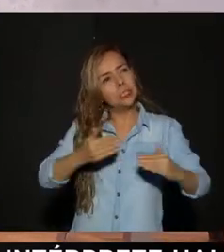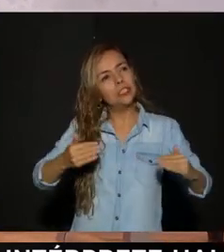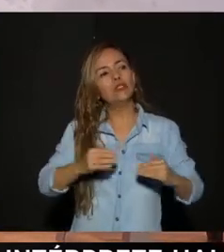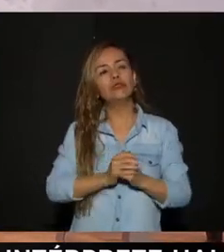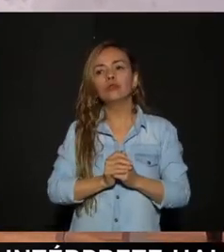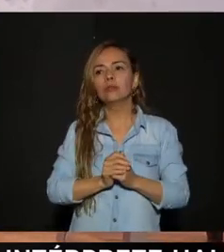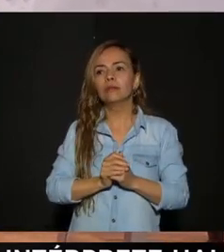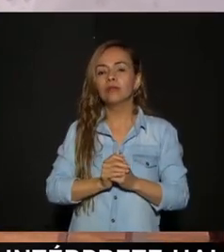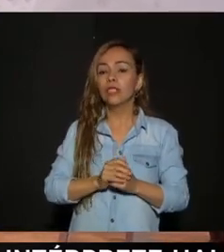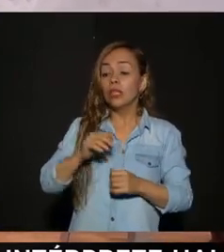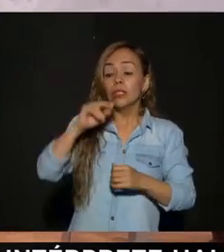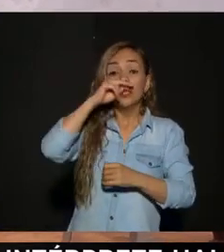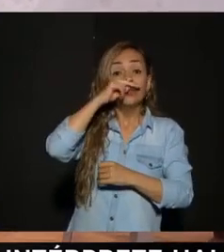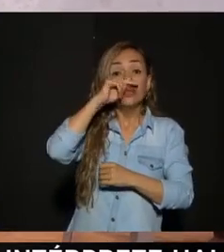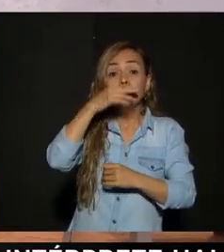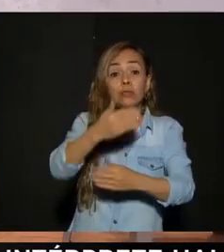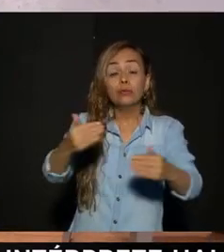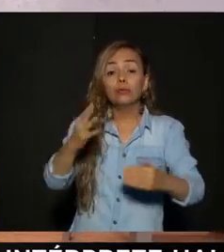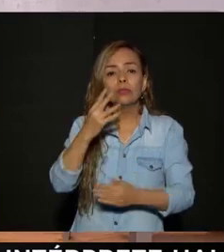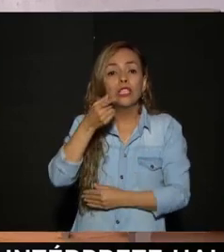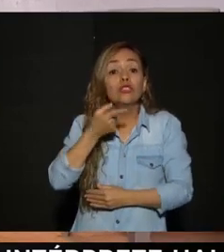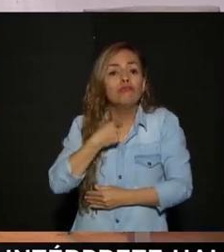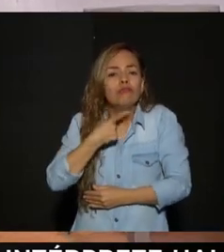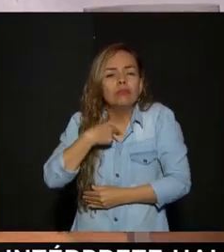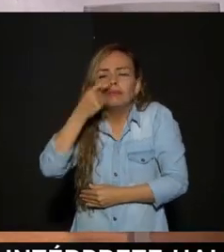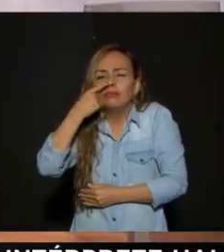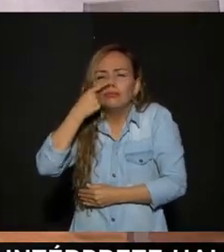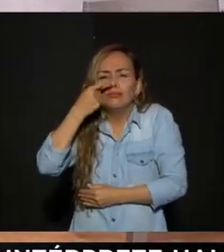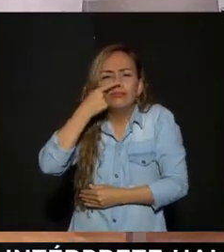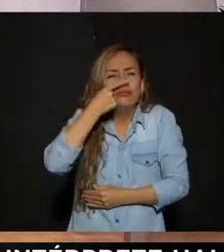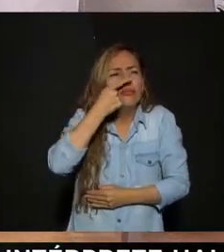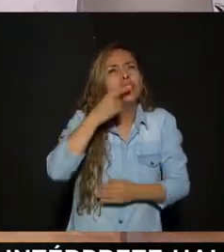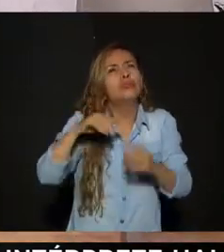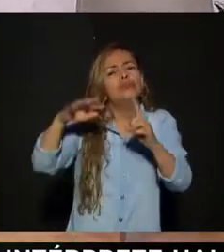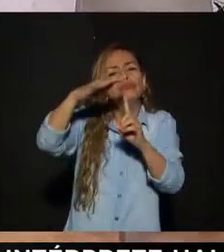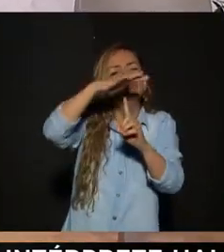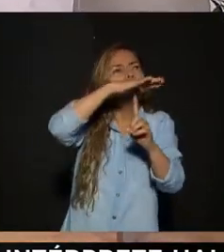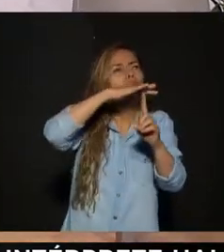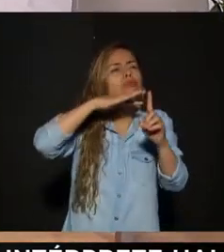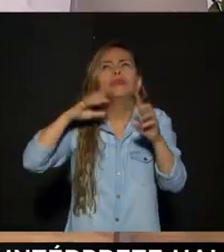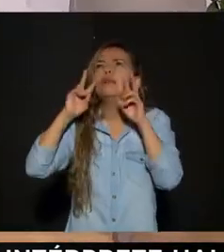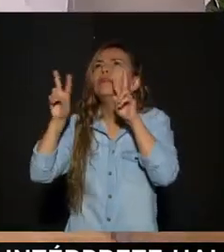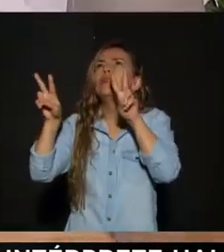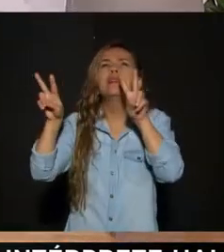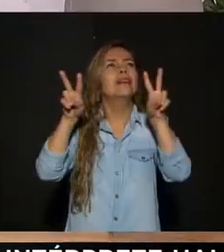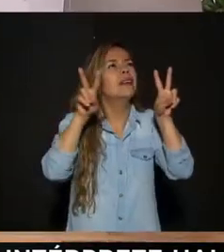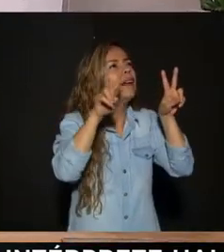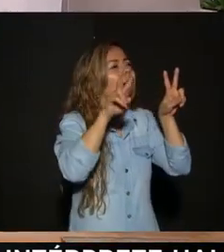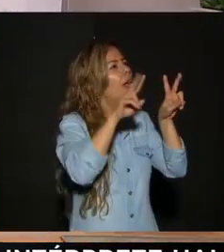son exploradores innatos. Ellos todo lo que ven en su entorno lo ven de manera diferente, ¿cierto? Y todo eso le